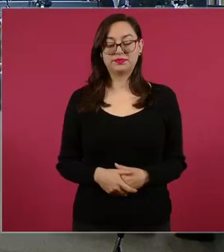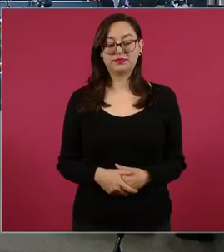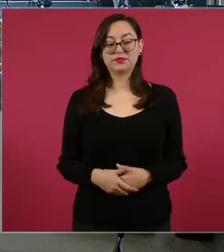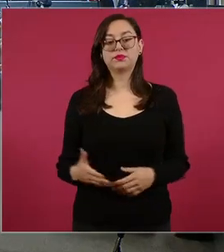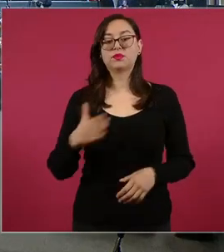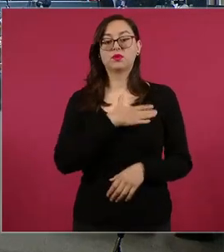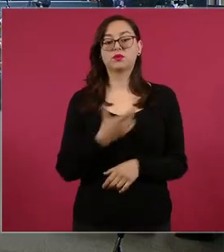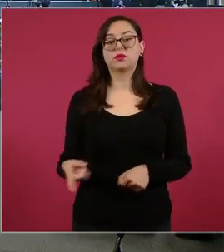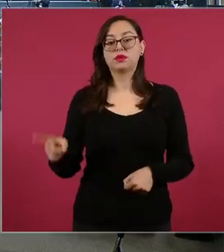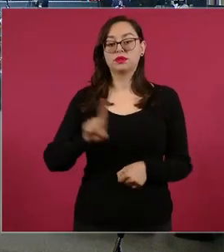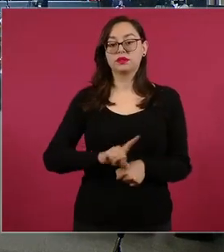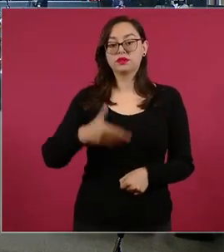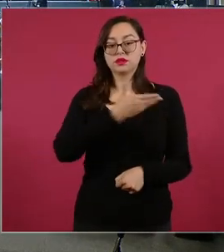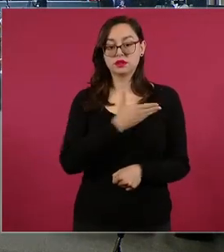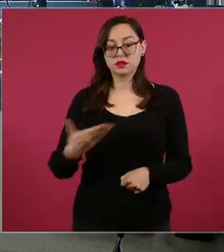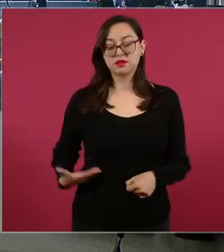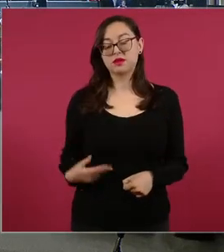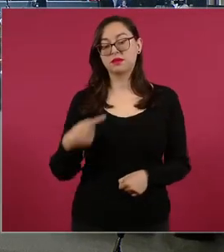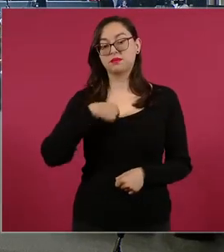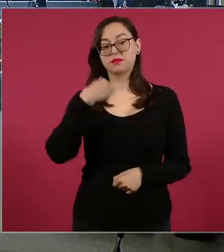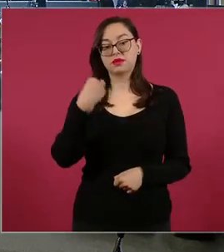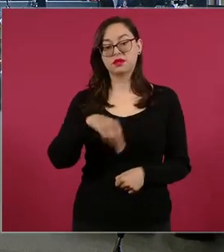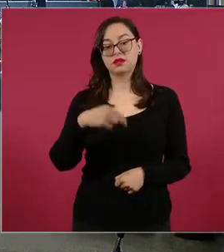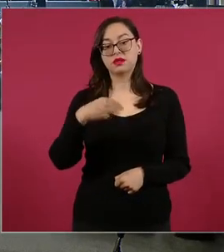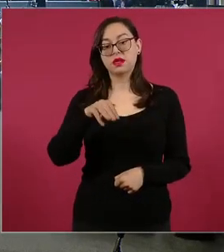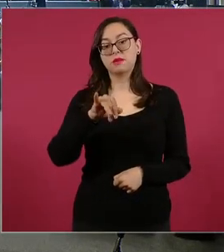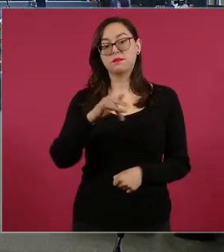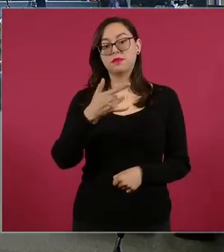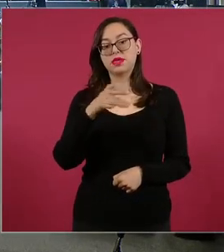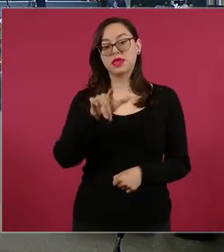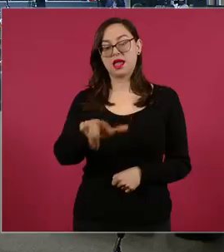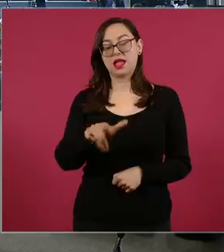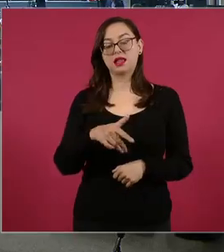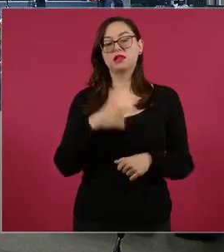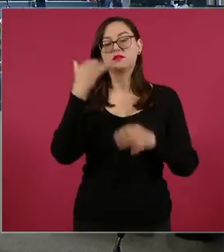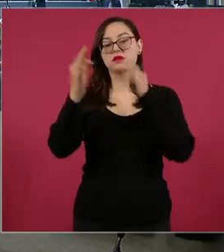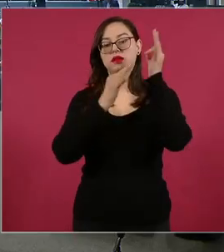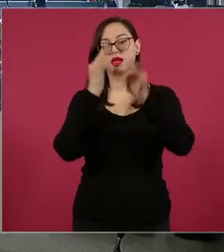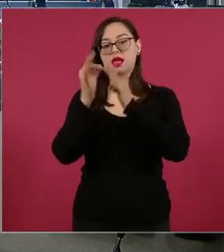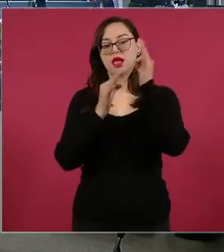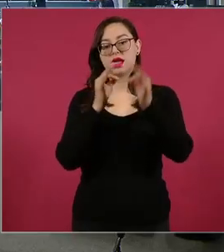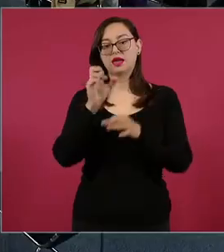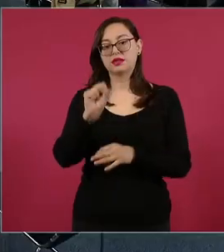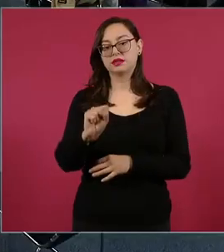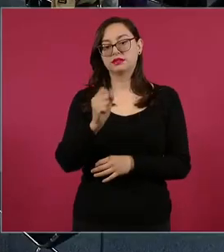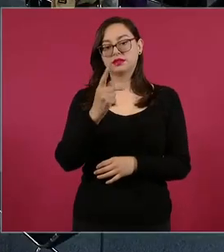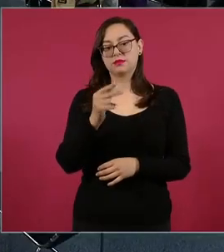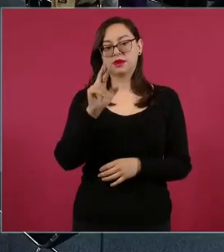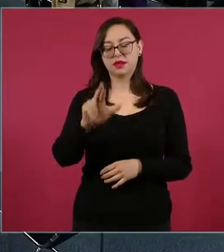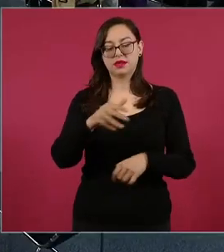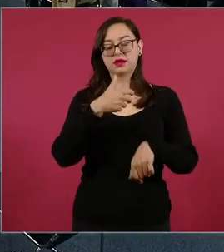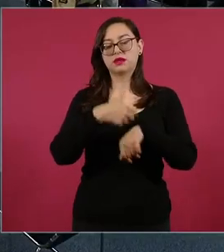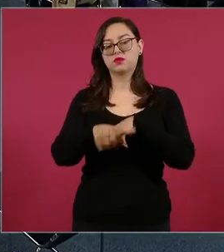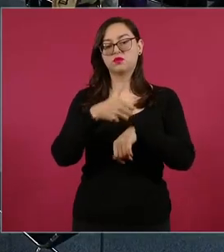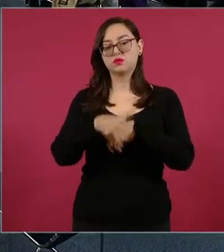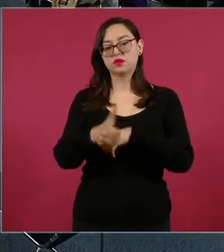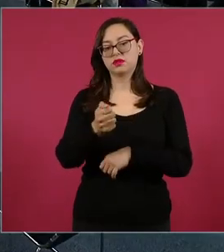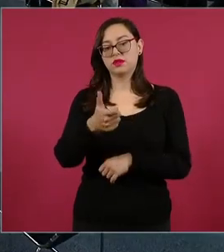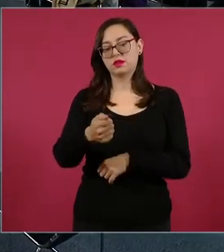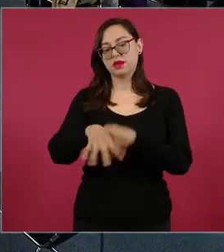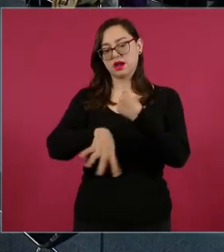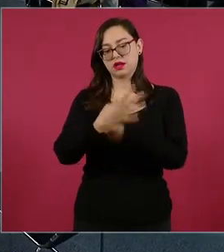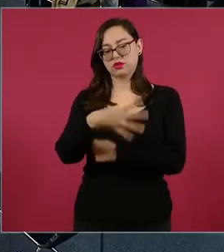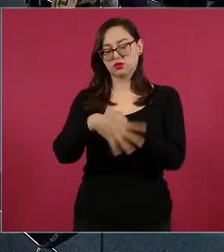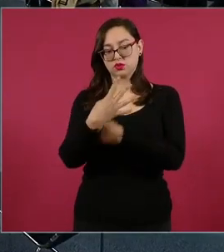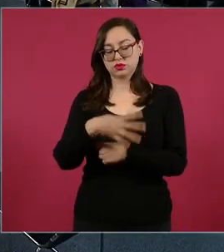Muy buenos días, presidente. Miguel Arzate, del Sistema Público de Radiodifusión del Estado Mexicano, Canal 14 y Altavoz Radio. Preguntarle, señor